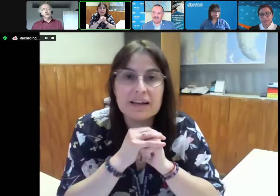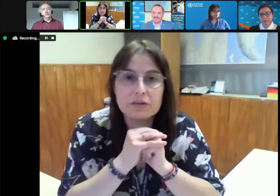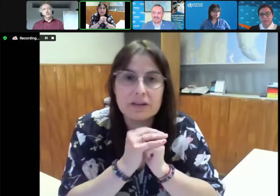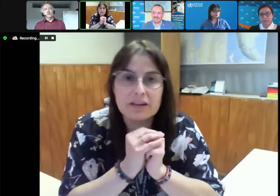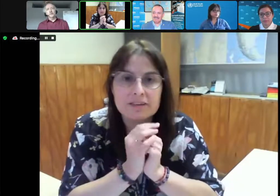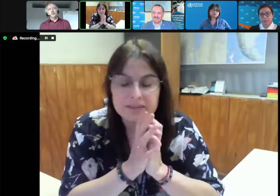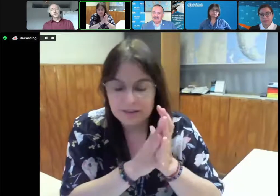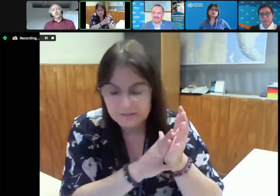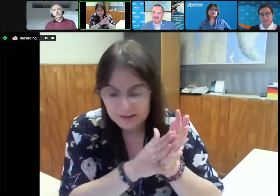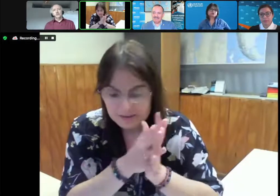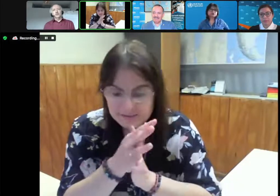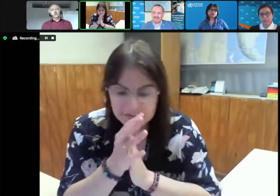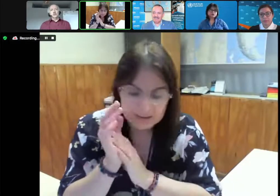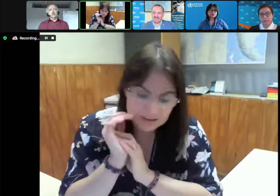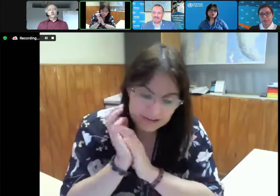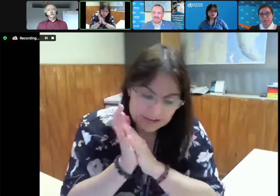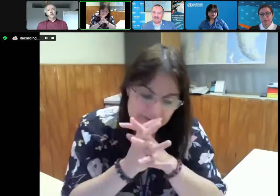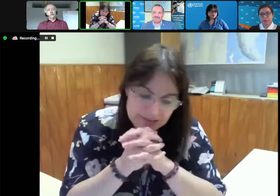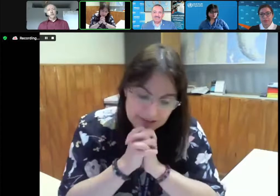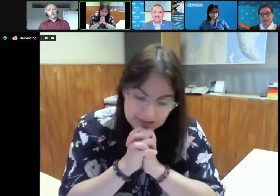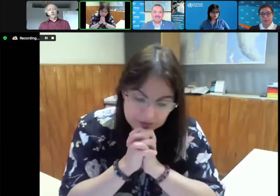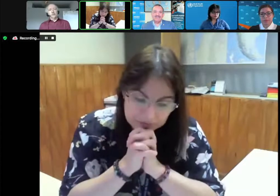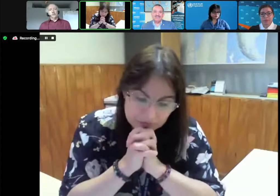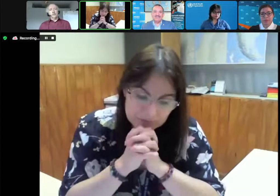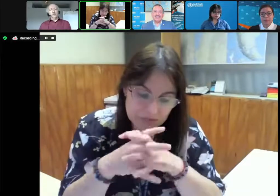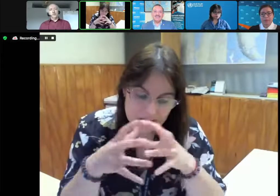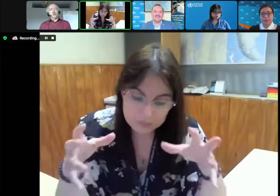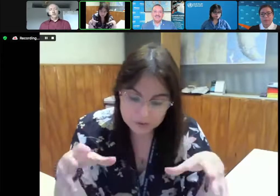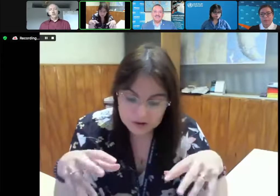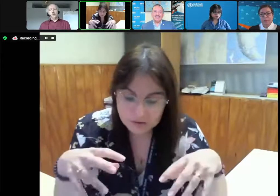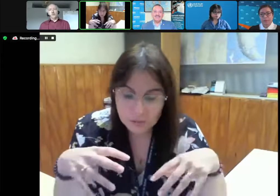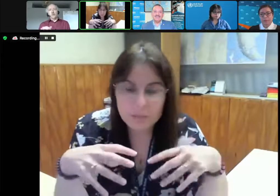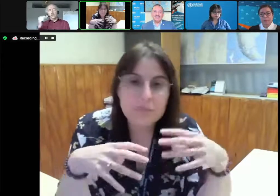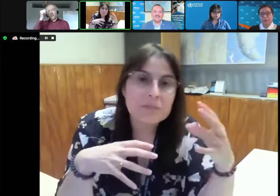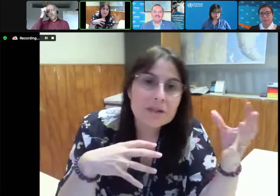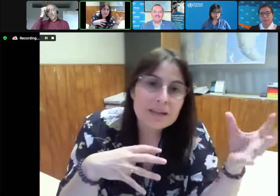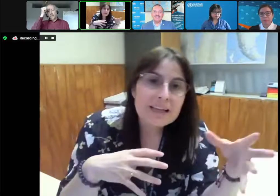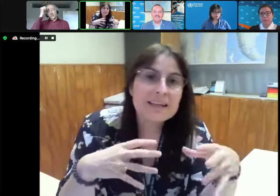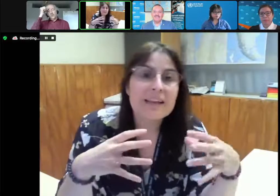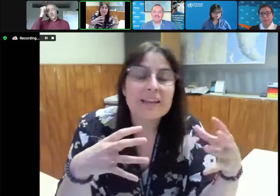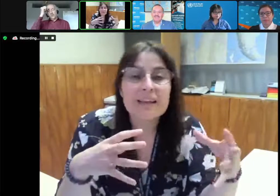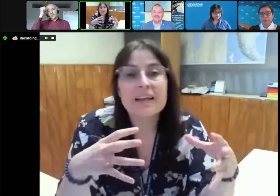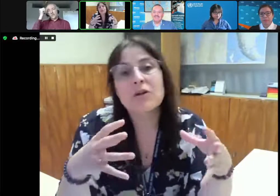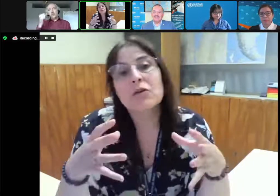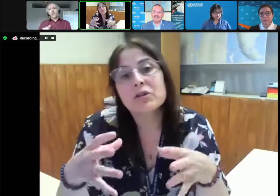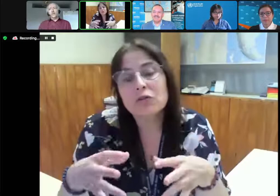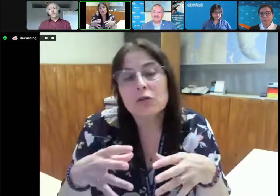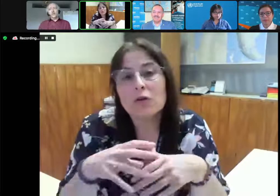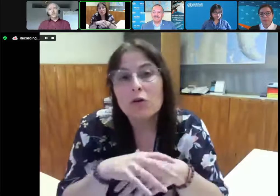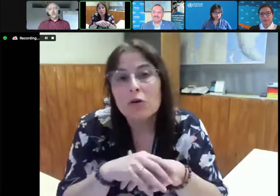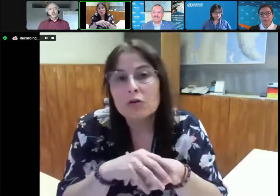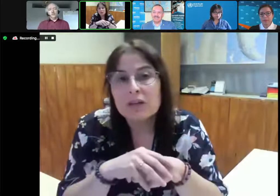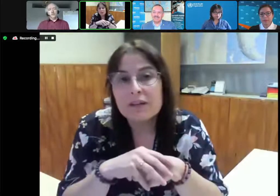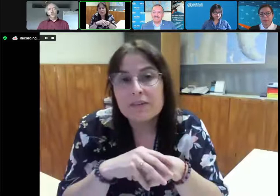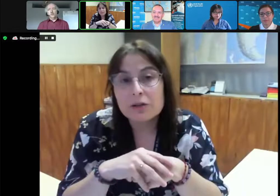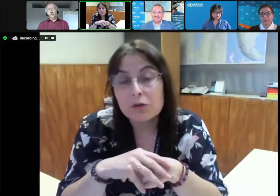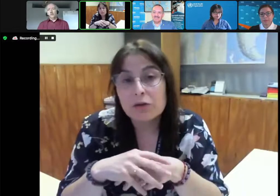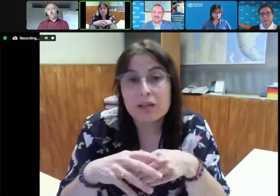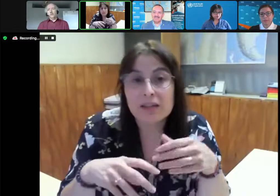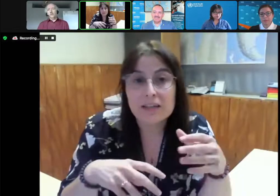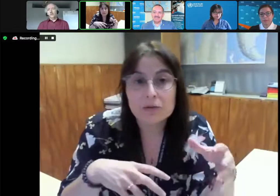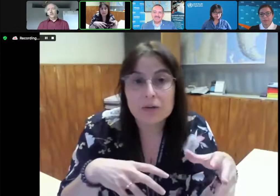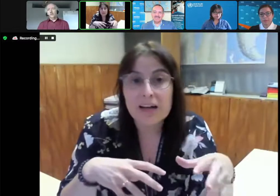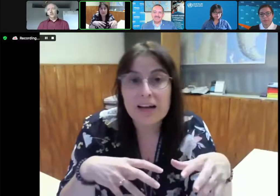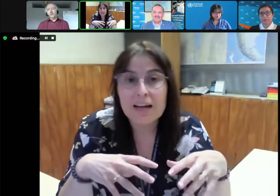de datos de Evidence Aid, tenemos, ¿cierto?, desde lo que son los eventos